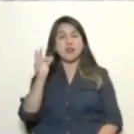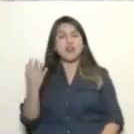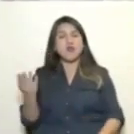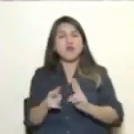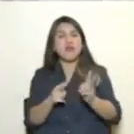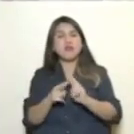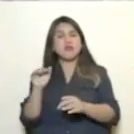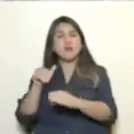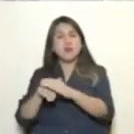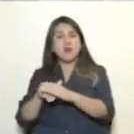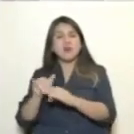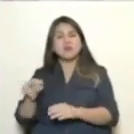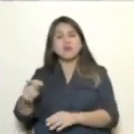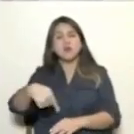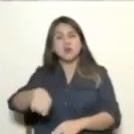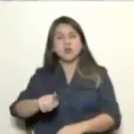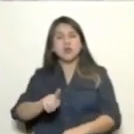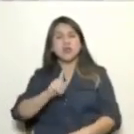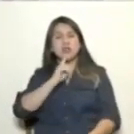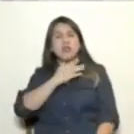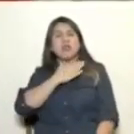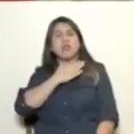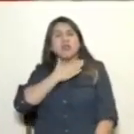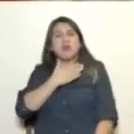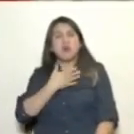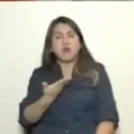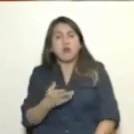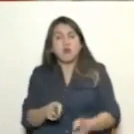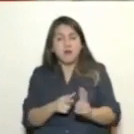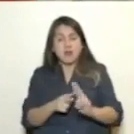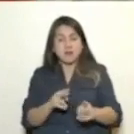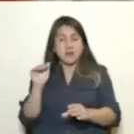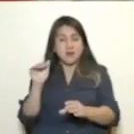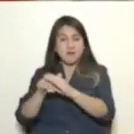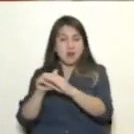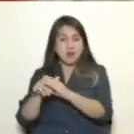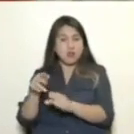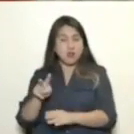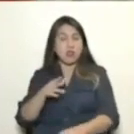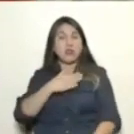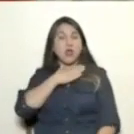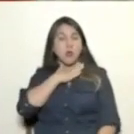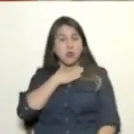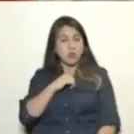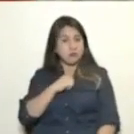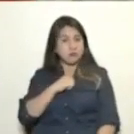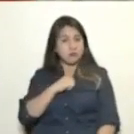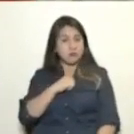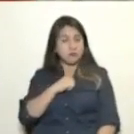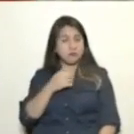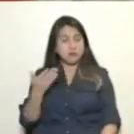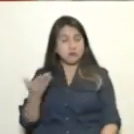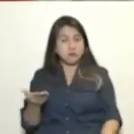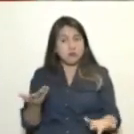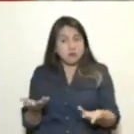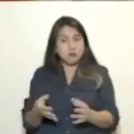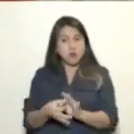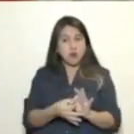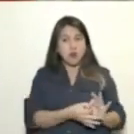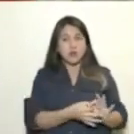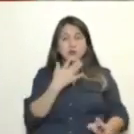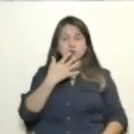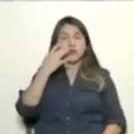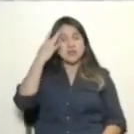van a hacer un banco si ustedes son todos deudores? ¿Cómo van a hacer un banco de deudores? Bueno, y Herrera dijo, por eso, pues,